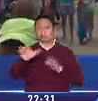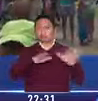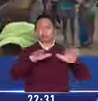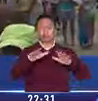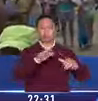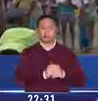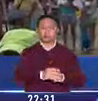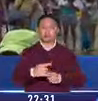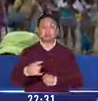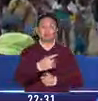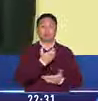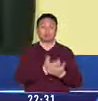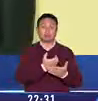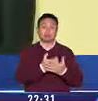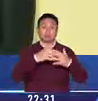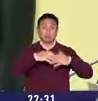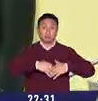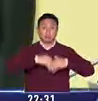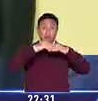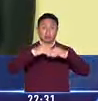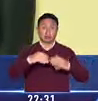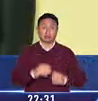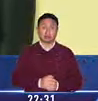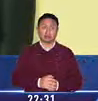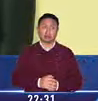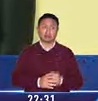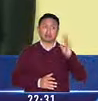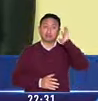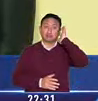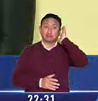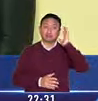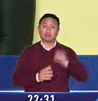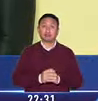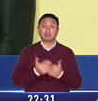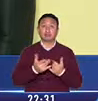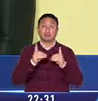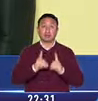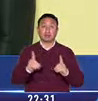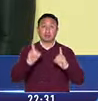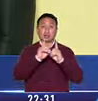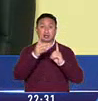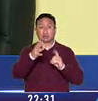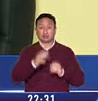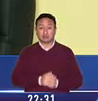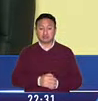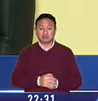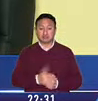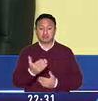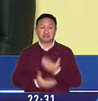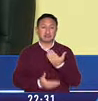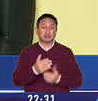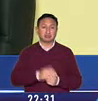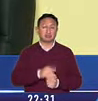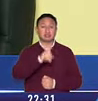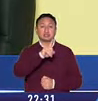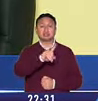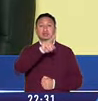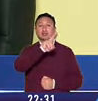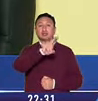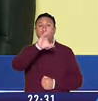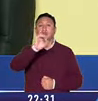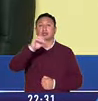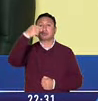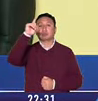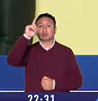así dinero a la economía. Pues creemos ahora que con las cifras que hemos dado, fácil superará los 120 millones